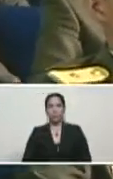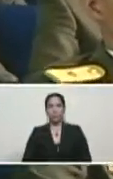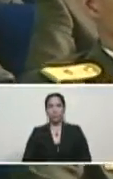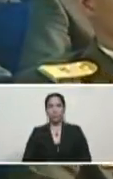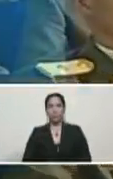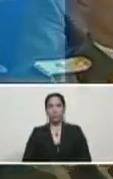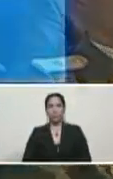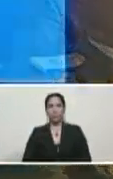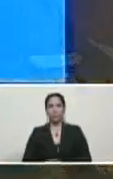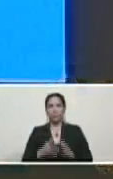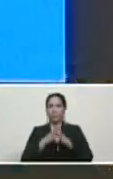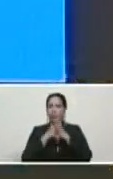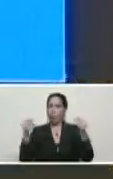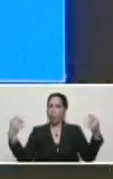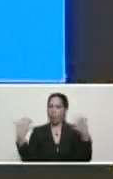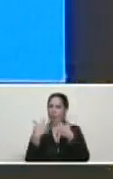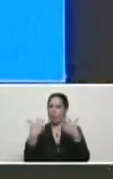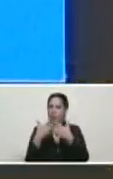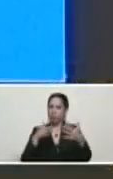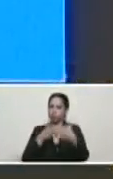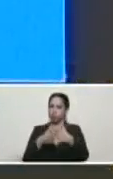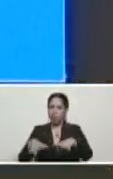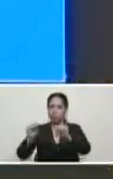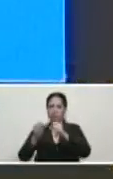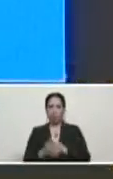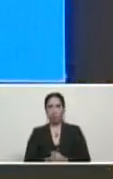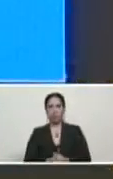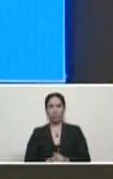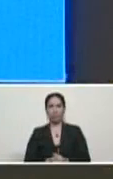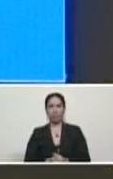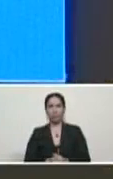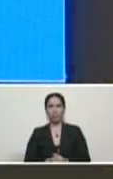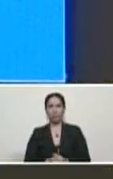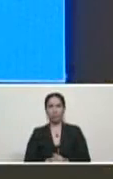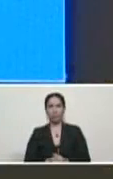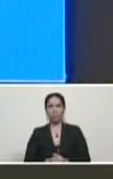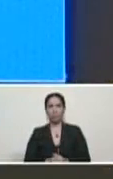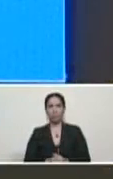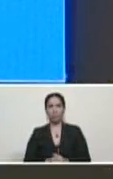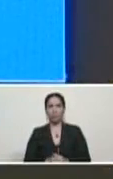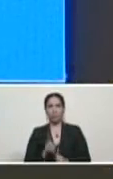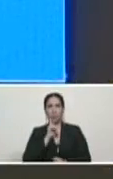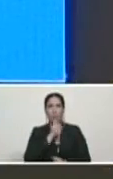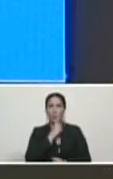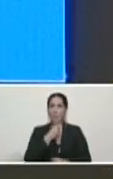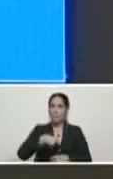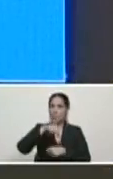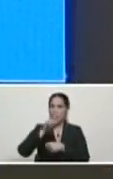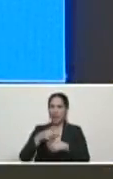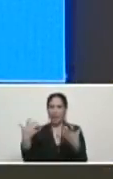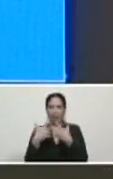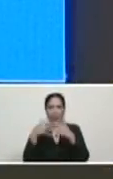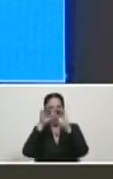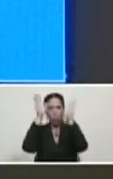Todas las guerras imperialistas, interimperialistas, la llamada Primera Guerra Mundial,